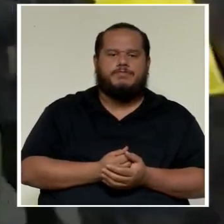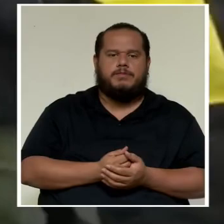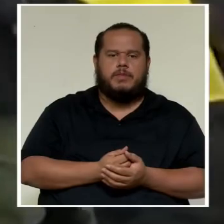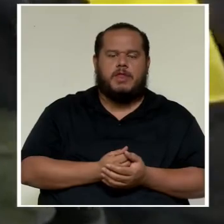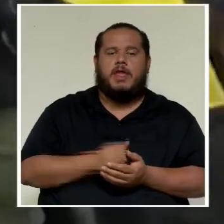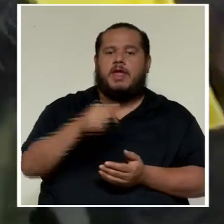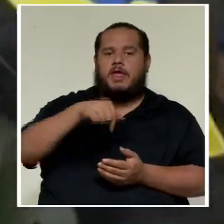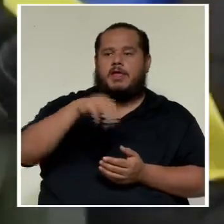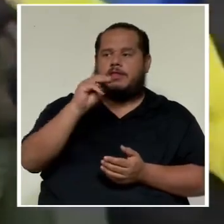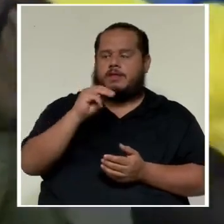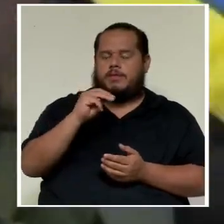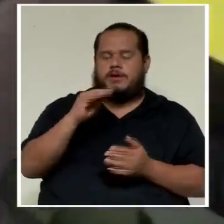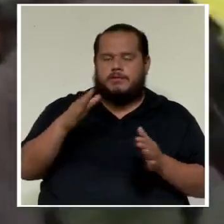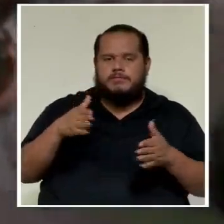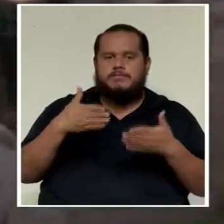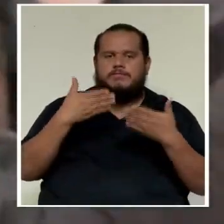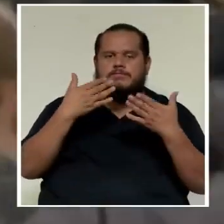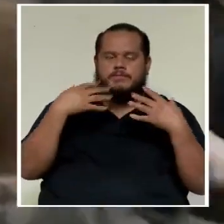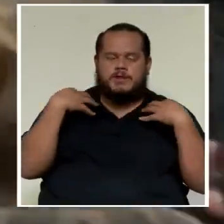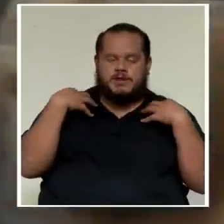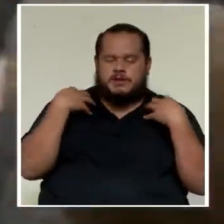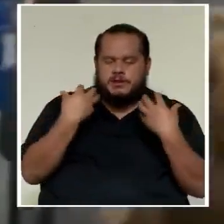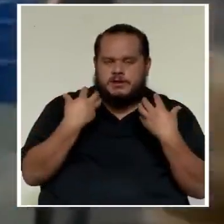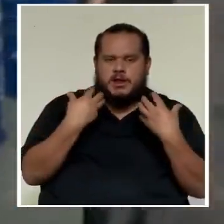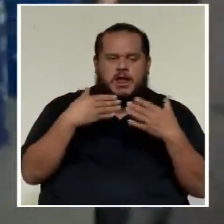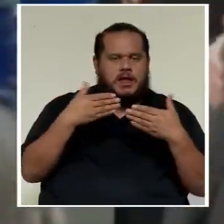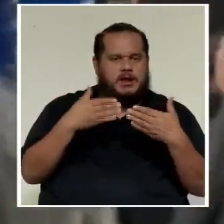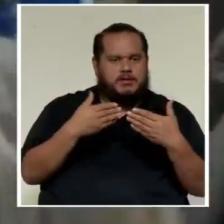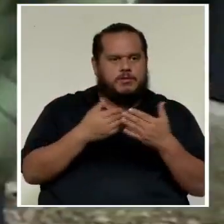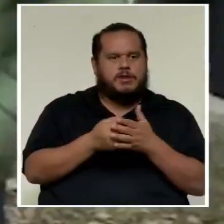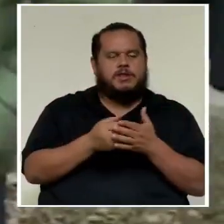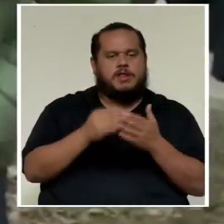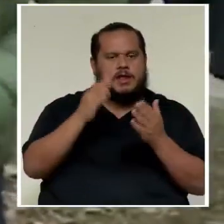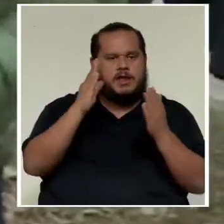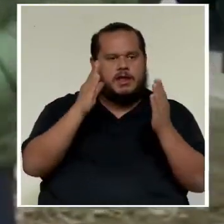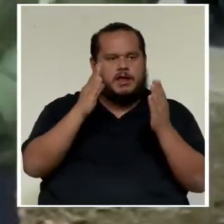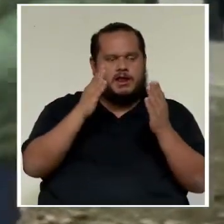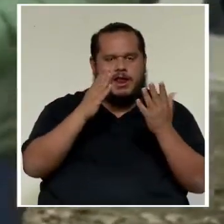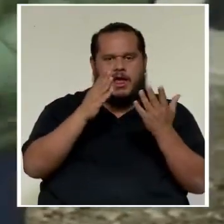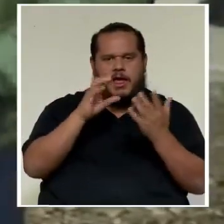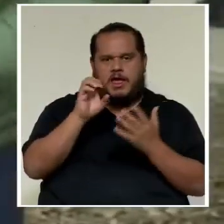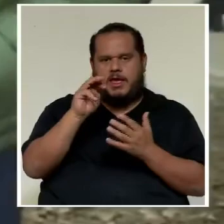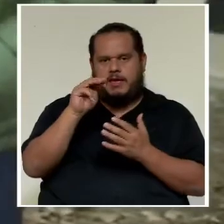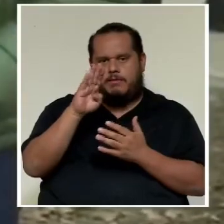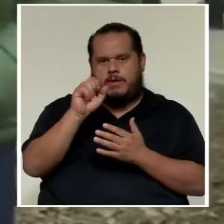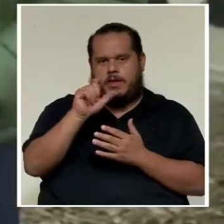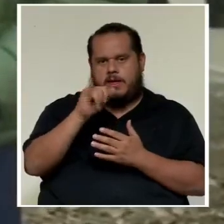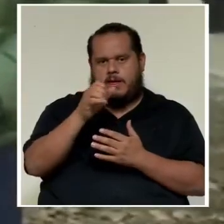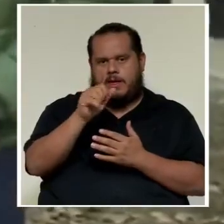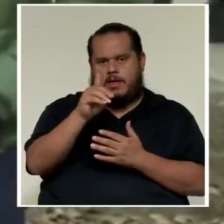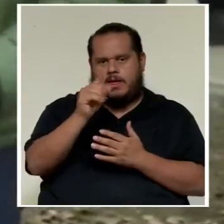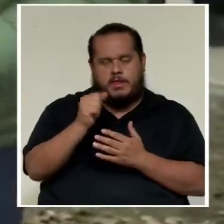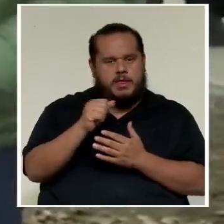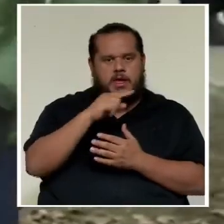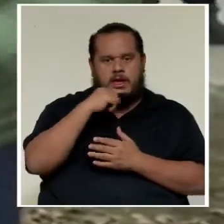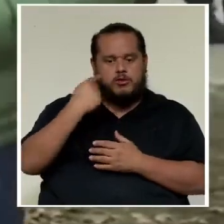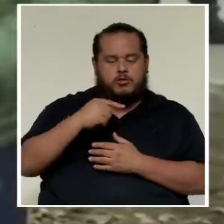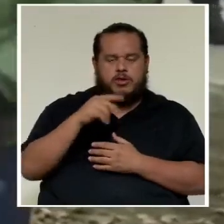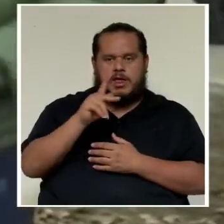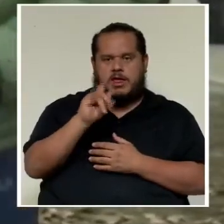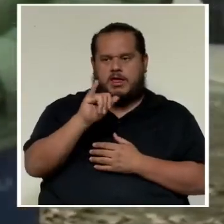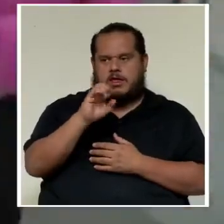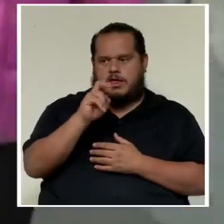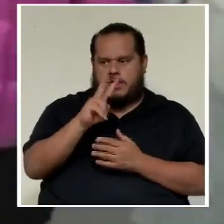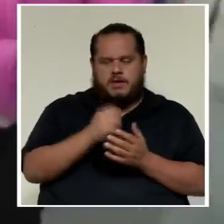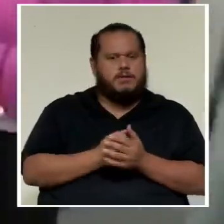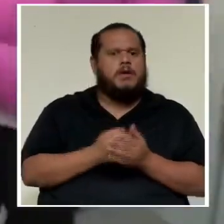Este martes se respiraba la tensión a las puertas de la embajada rusa en Kiev. Cientos de personas se congregaron allí para